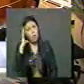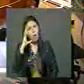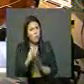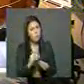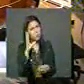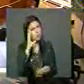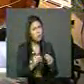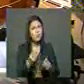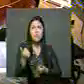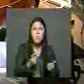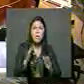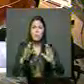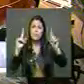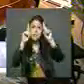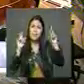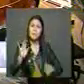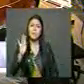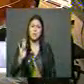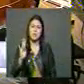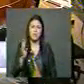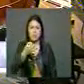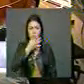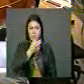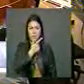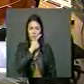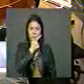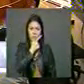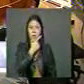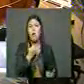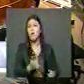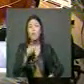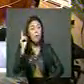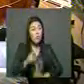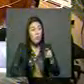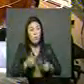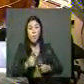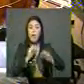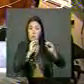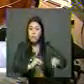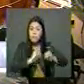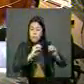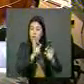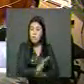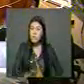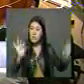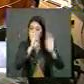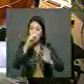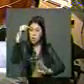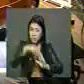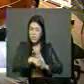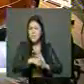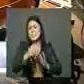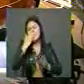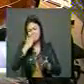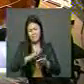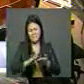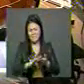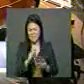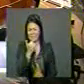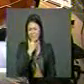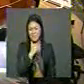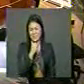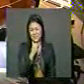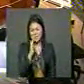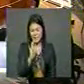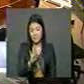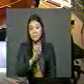la admisibilidad del matrimonio homosexual. Y, ante la imposibilidad de lograr unanimidad, luego de, tratar de persuadir a sus